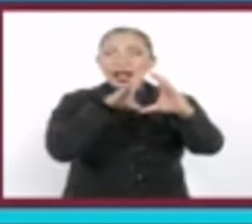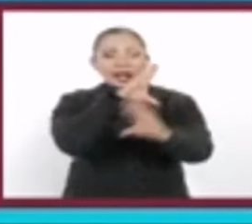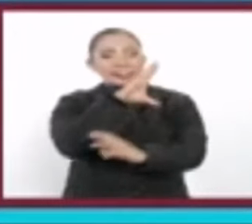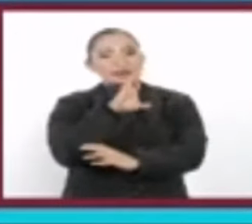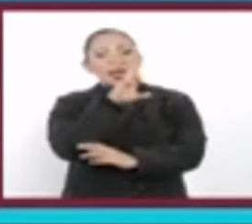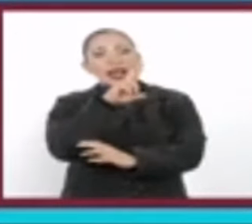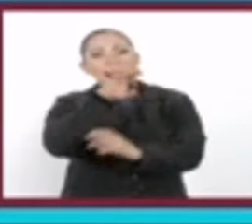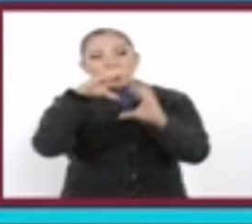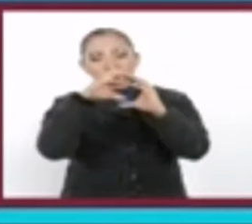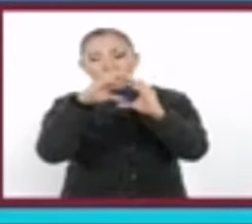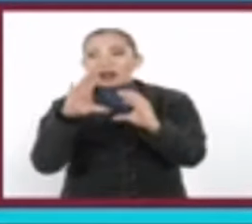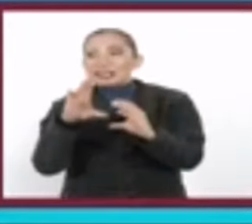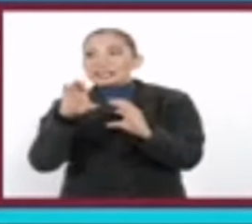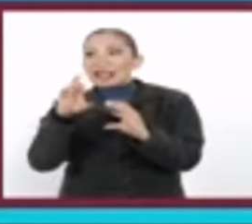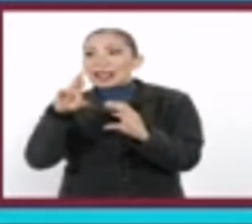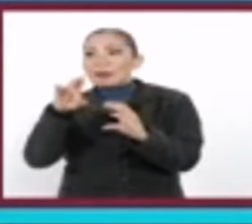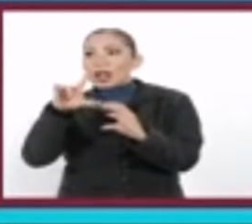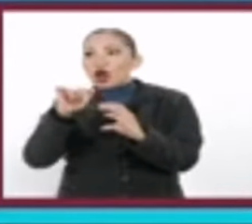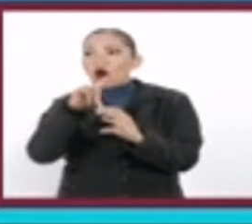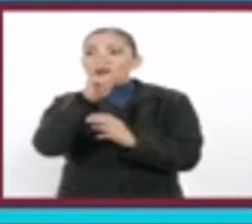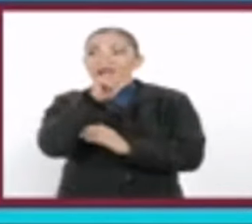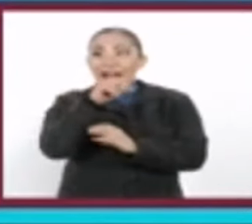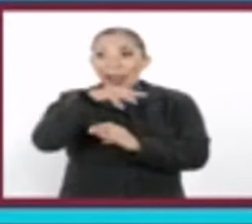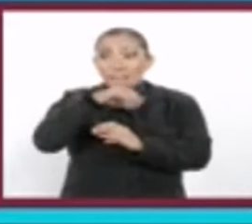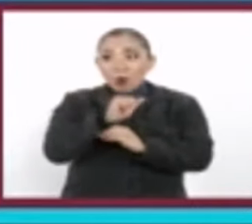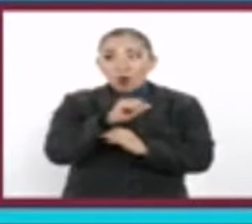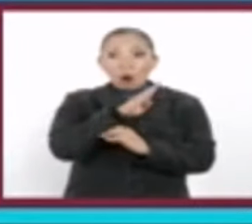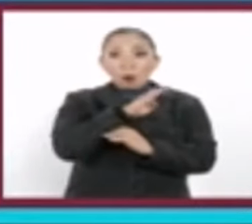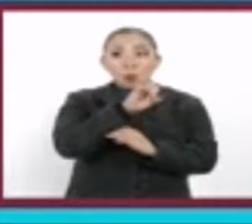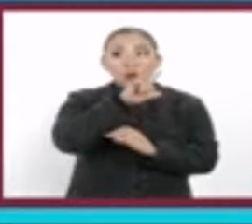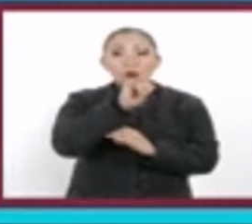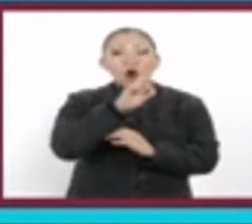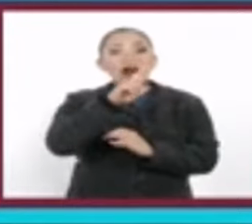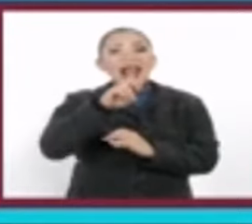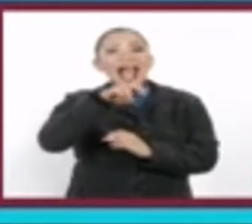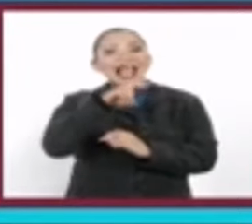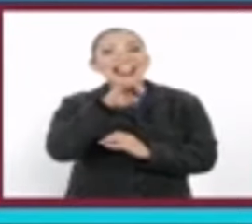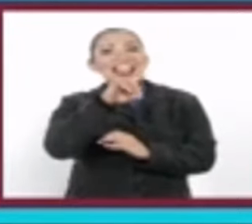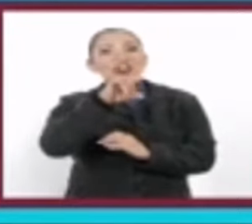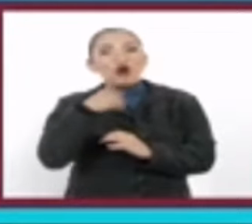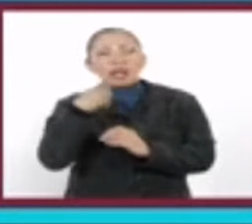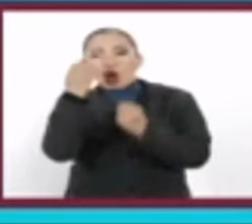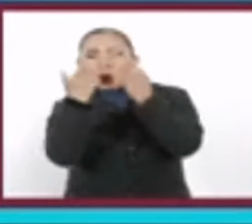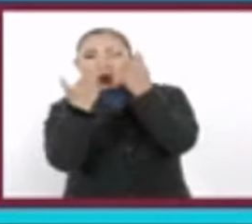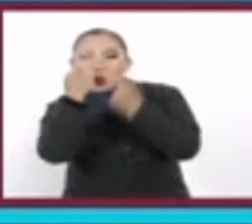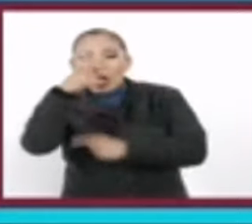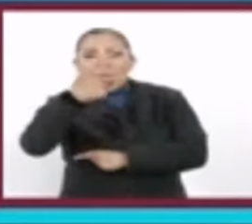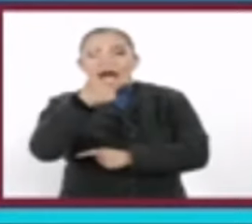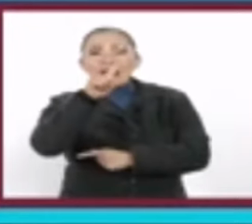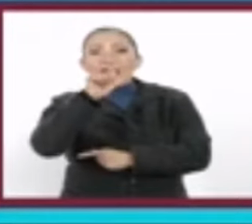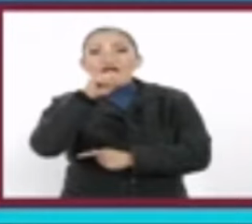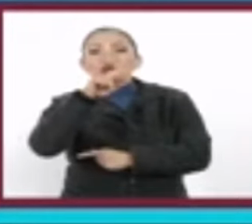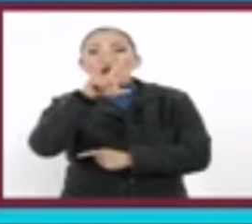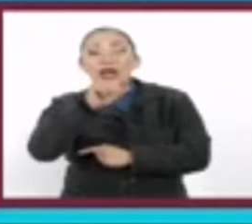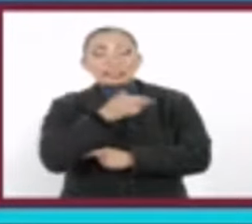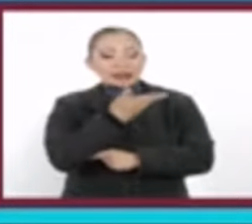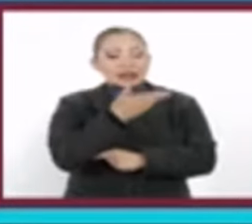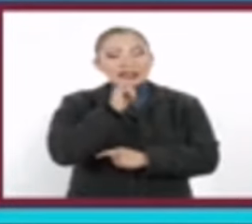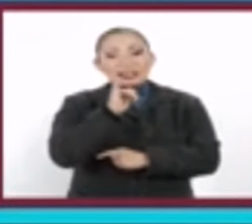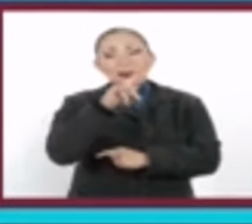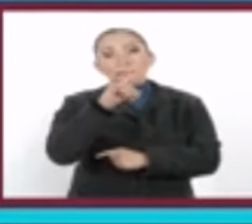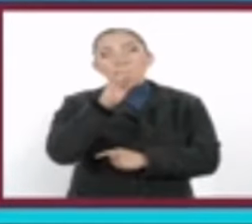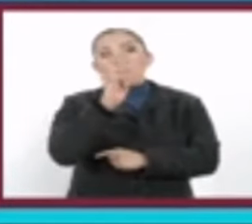el cerebro, el cerebelo, el tálamo, el bulbo raquídeo y algunas glándulas, como la hipófisis o